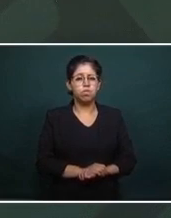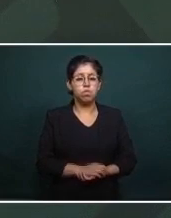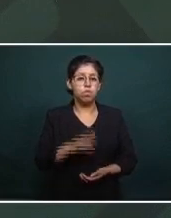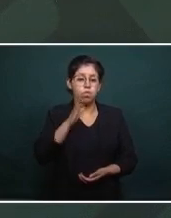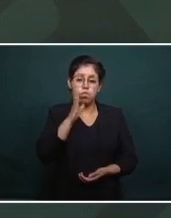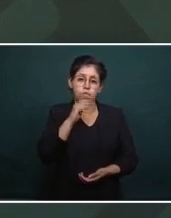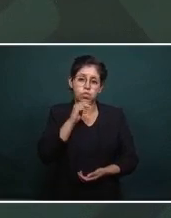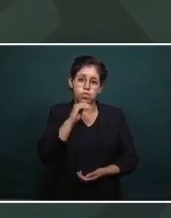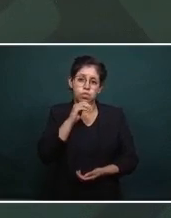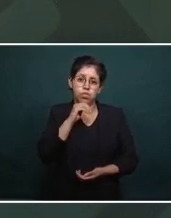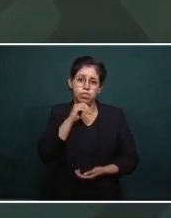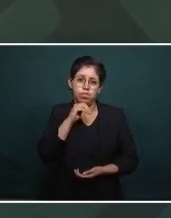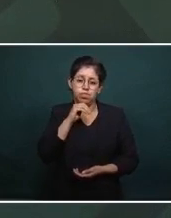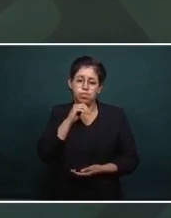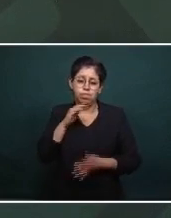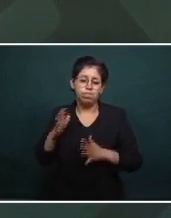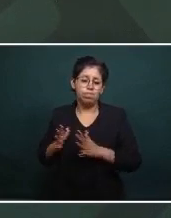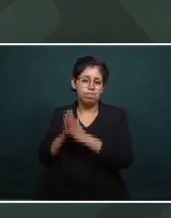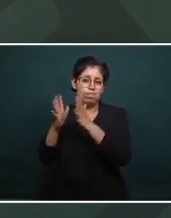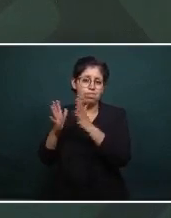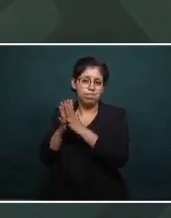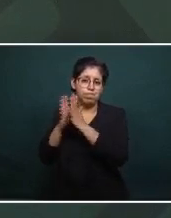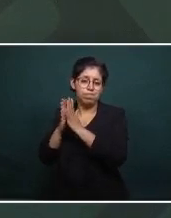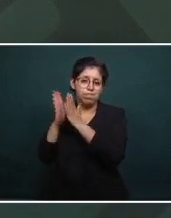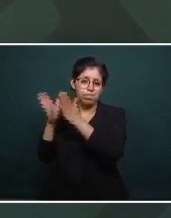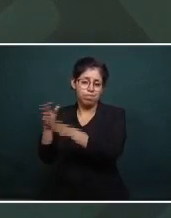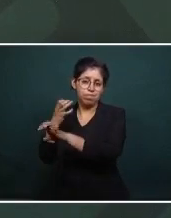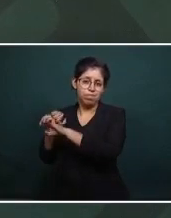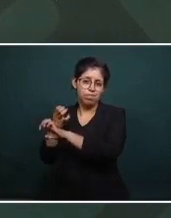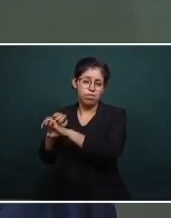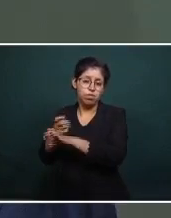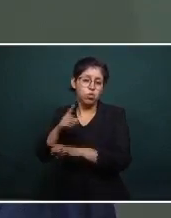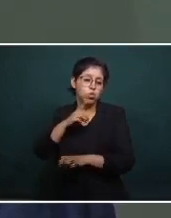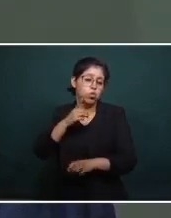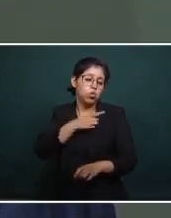participar más que con nuestra opinión